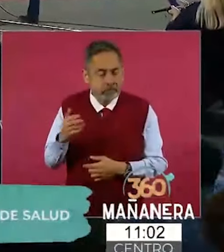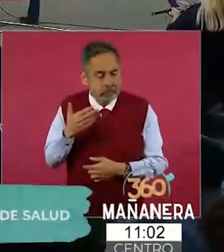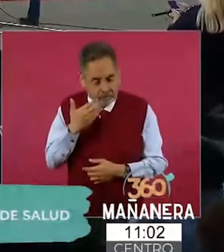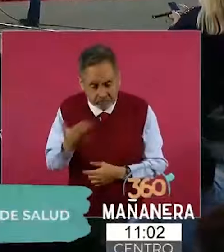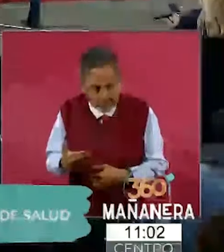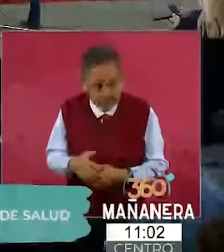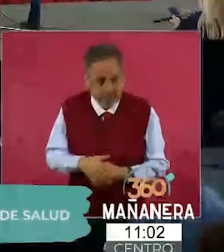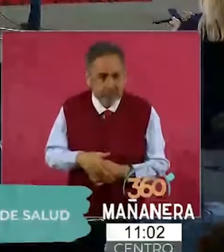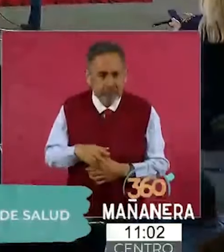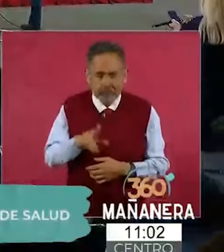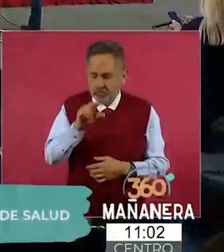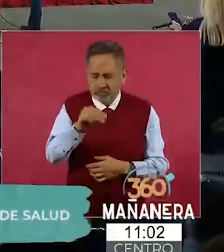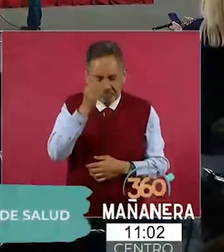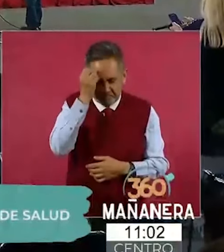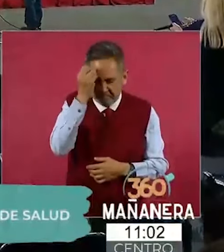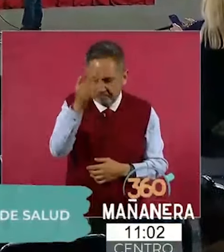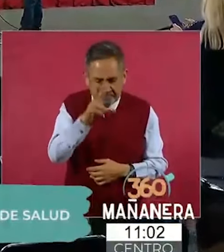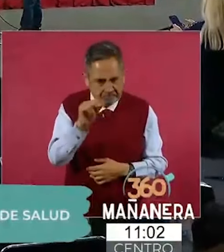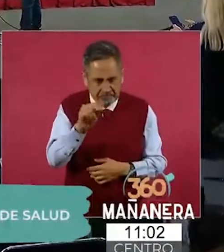voy a olvidar